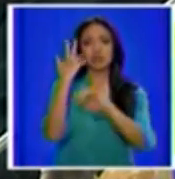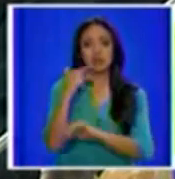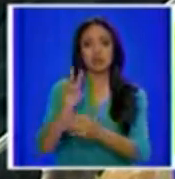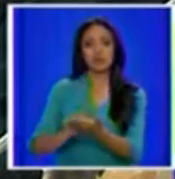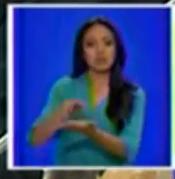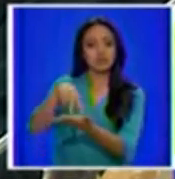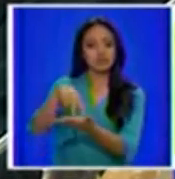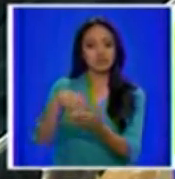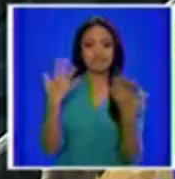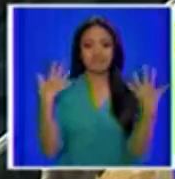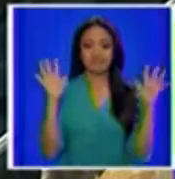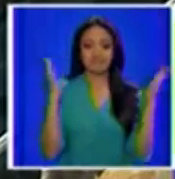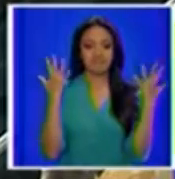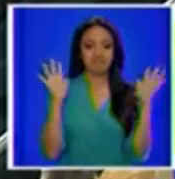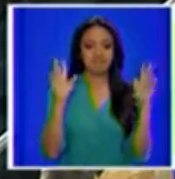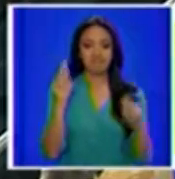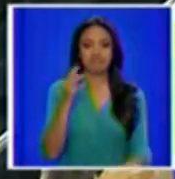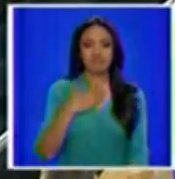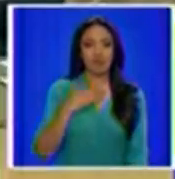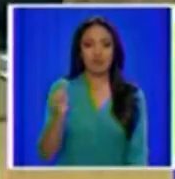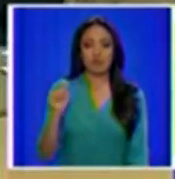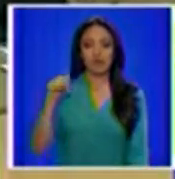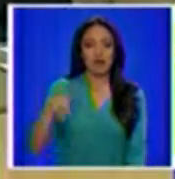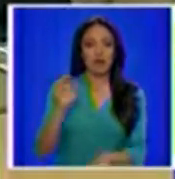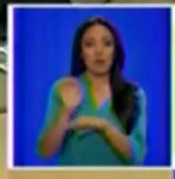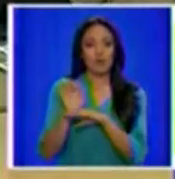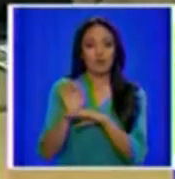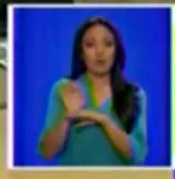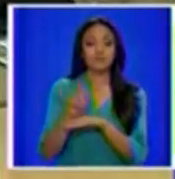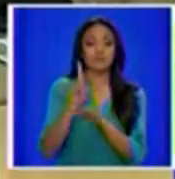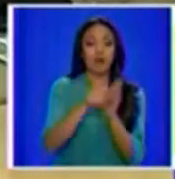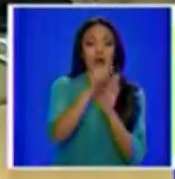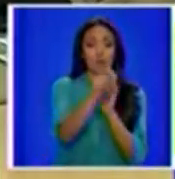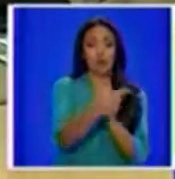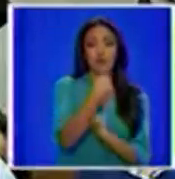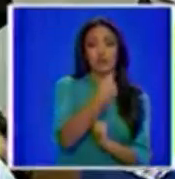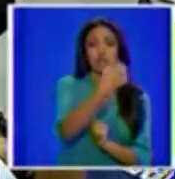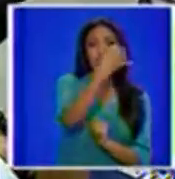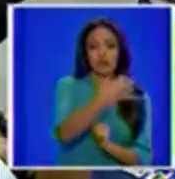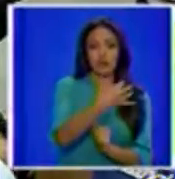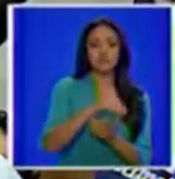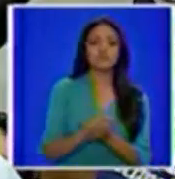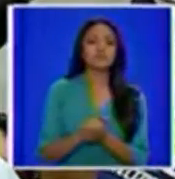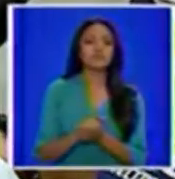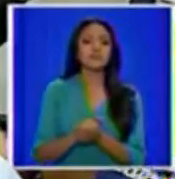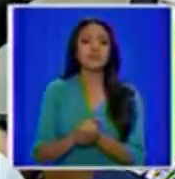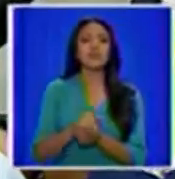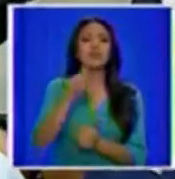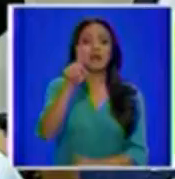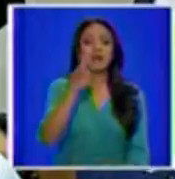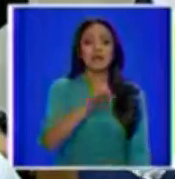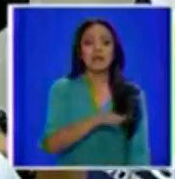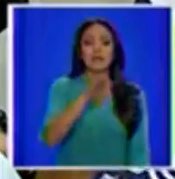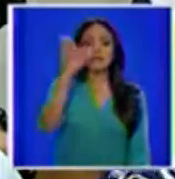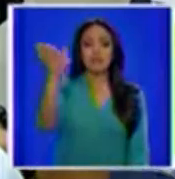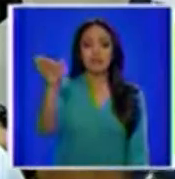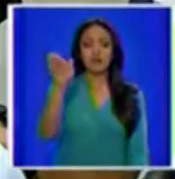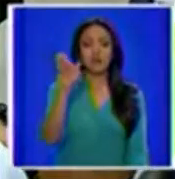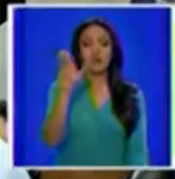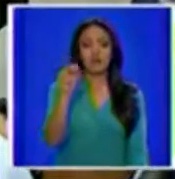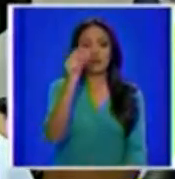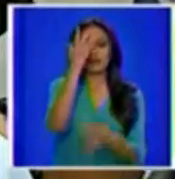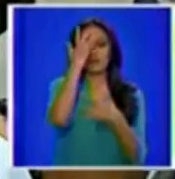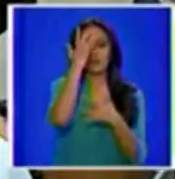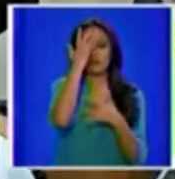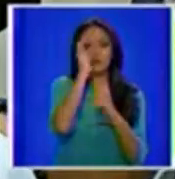ella ya no estaba en el país, según lo confirmó su abogado Harrison Salcedo. Digamos que viajó sin tener una consideración de que se iba a enfermar.